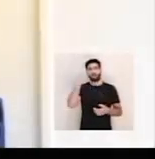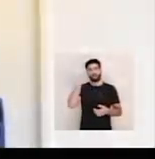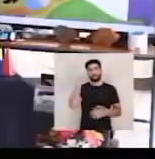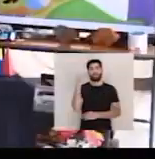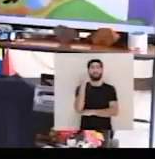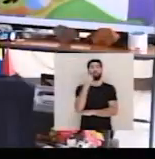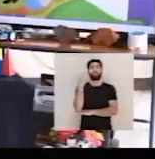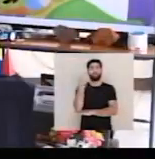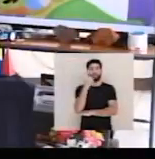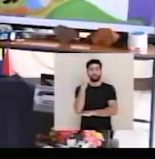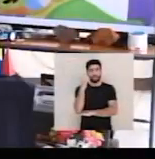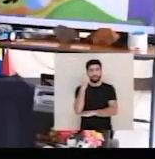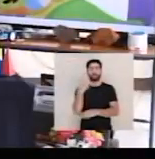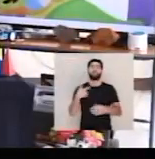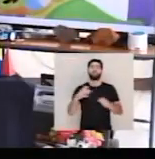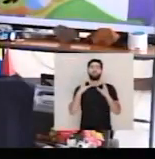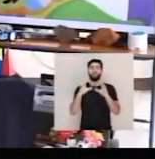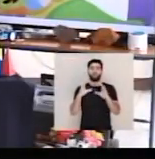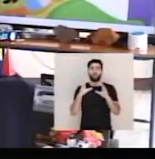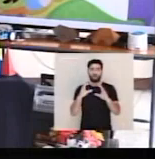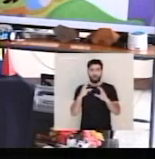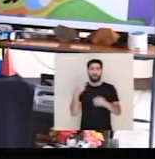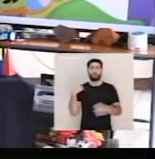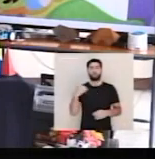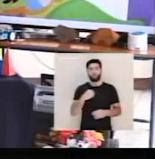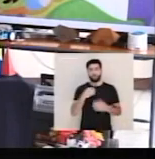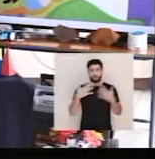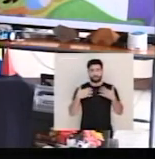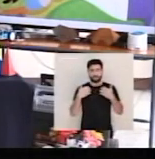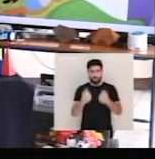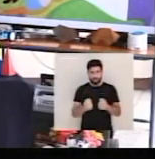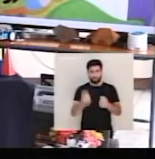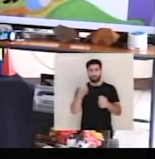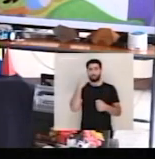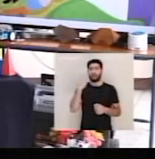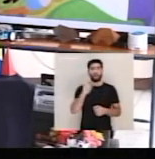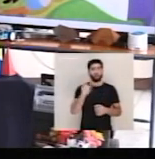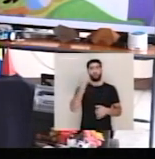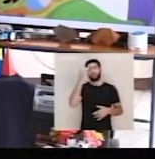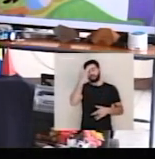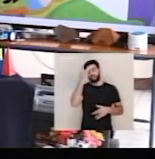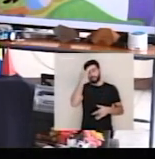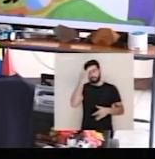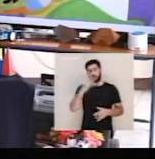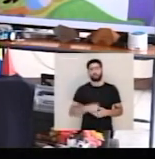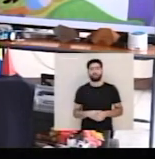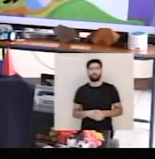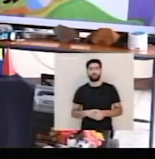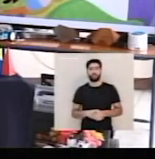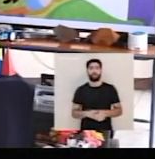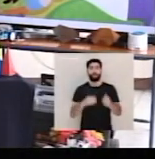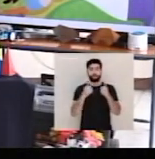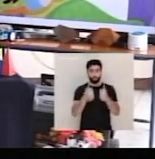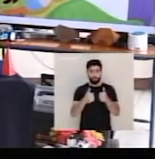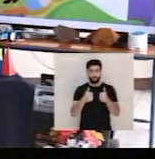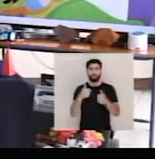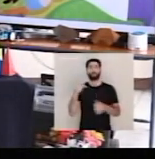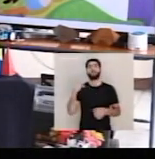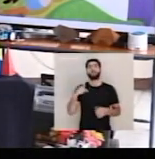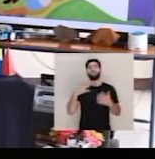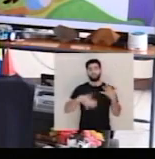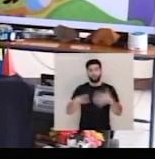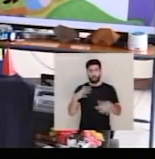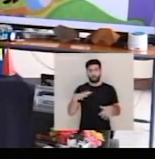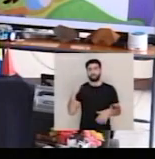a recordar lo importante que es cuidar nuestra salud para no enfermarnos. Muy bien. El juego